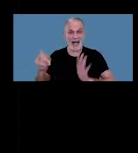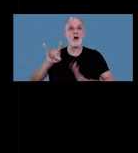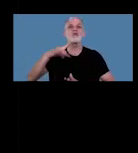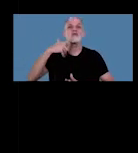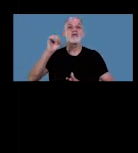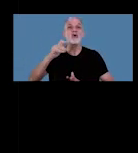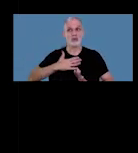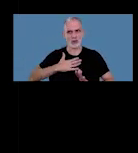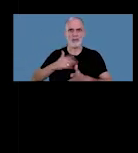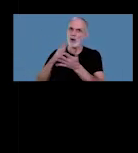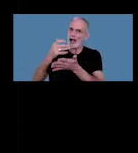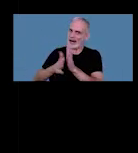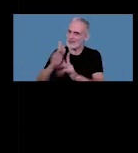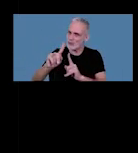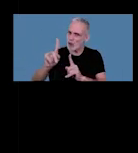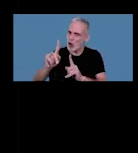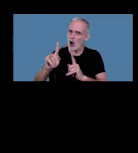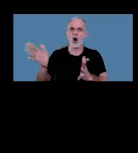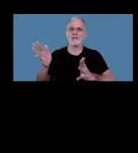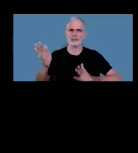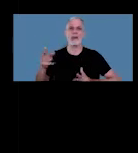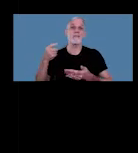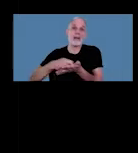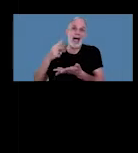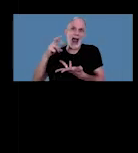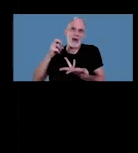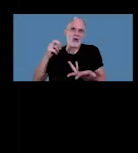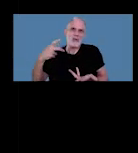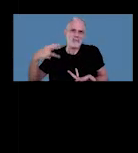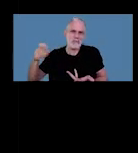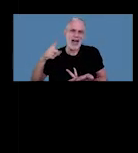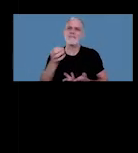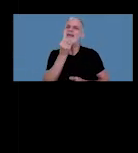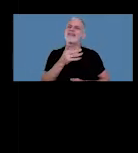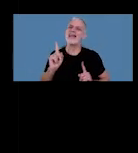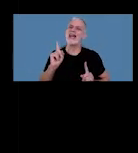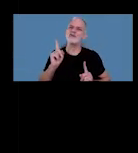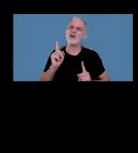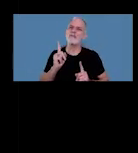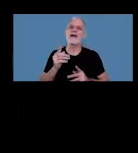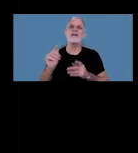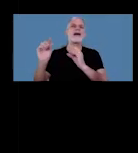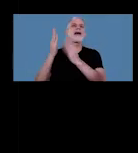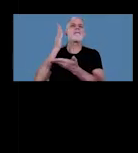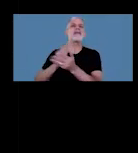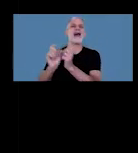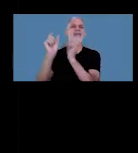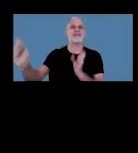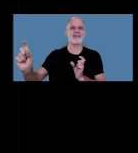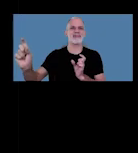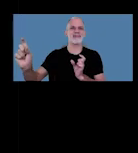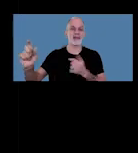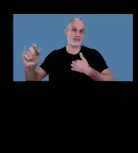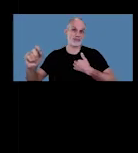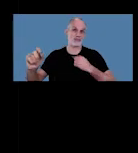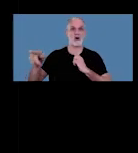cesión no es a título gratuito, es a título oneroso, van a tener que declarar en mitades iguales tanto el